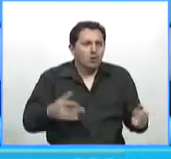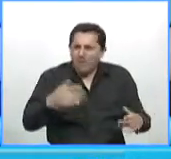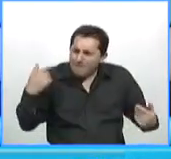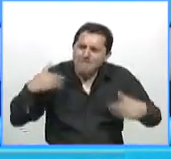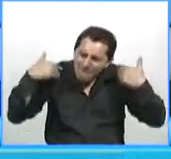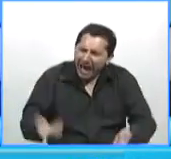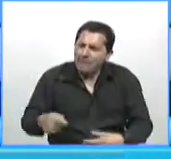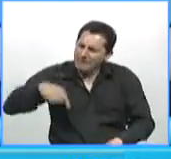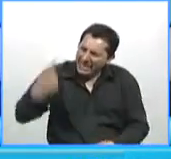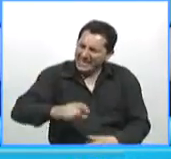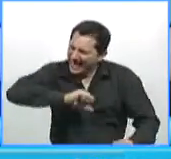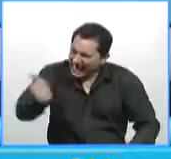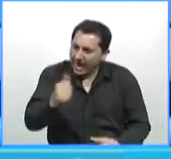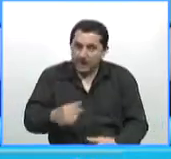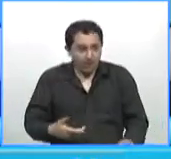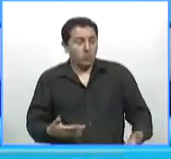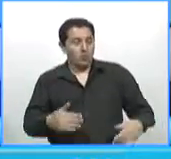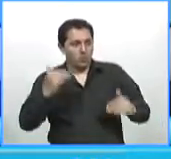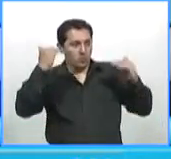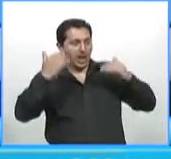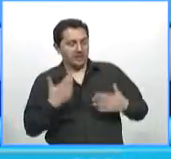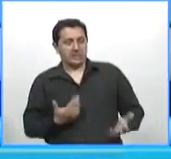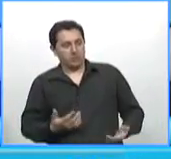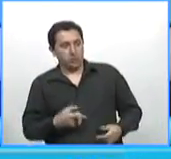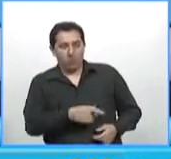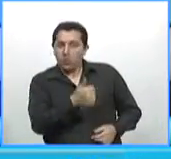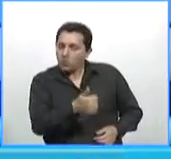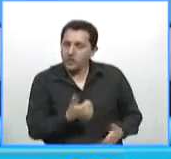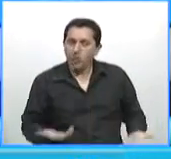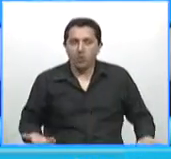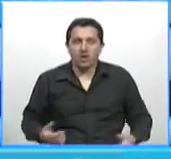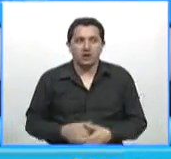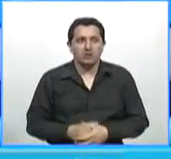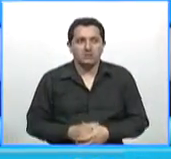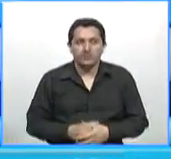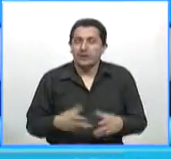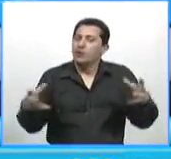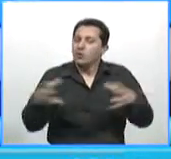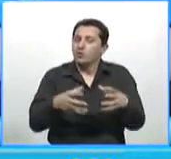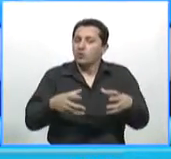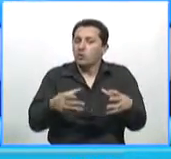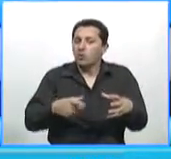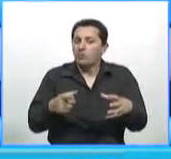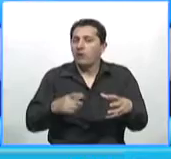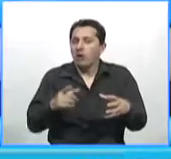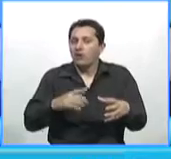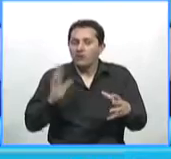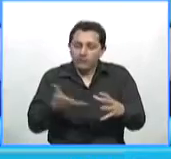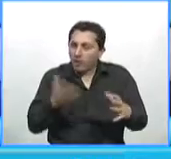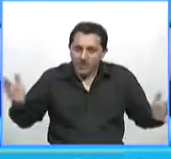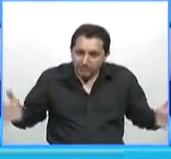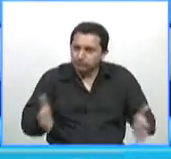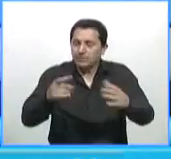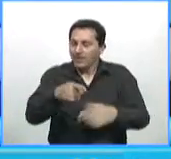mañana vamos a ganar, es como que al grande dice, bueno, claro, está bueno. Claro, este grupo está bien, este grupo entiende para dónde va, no tenemos que encauzar, o sea, a los para pibes. Mí con Holanda